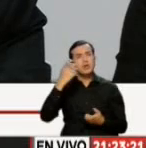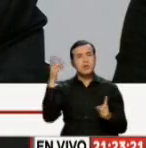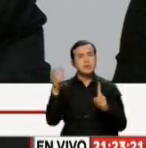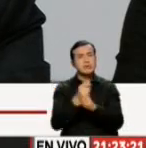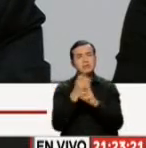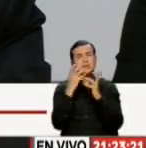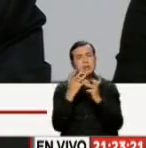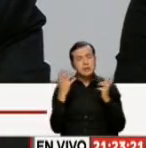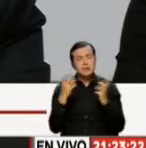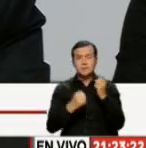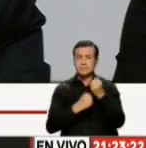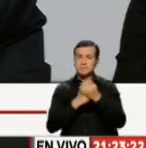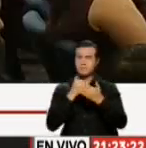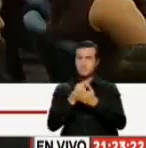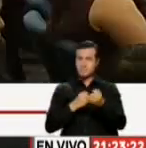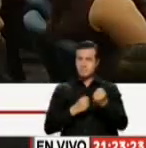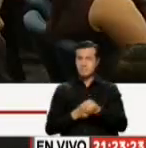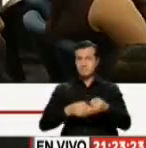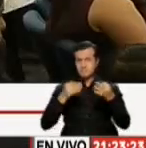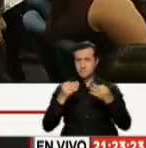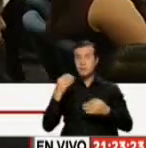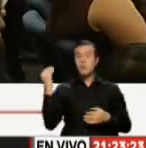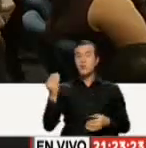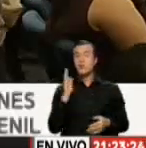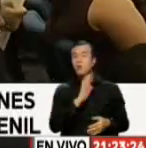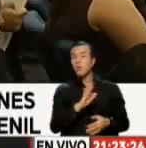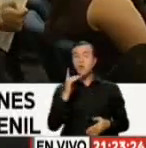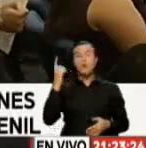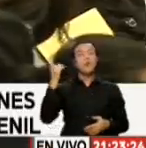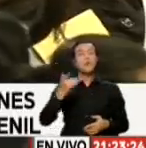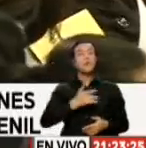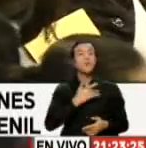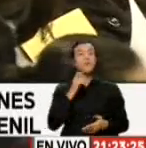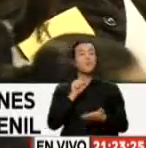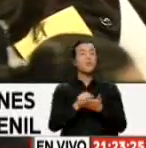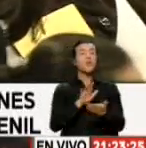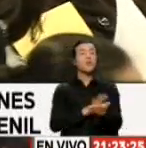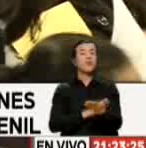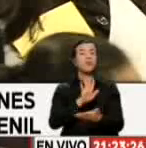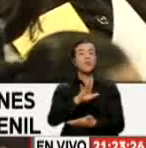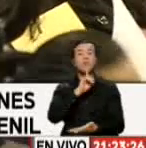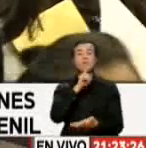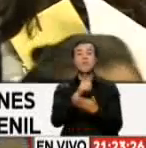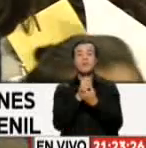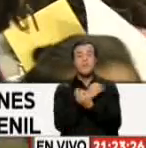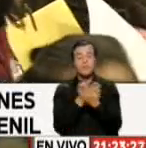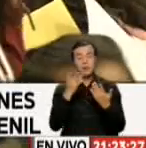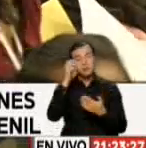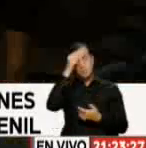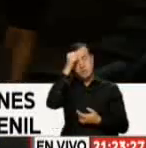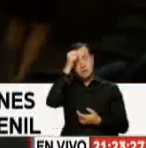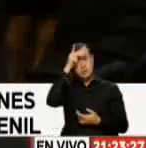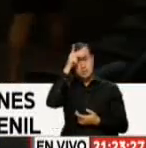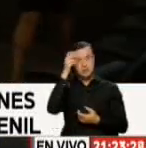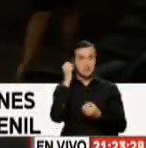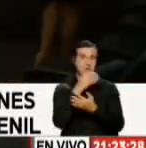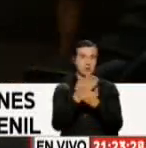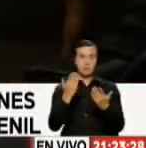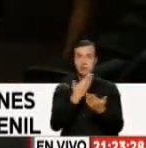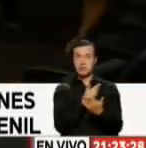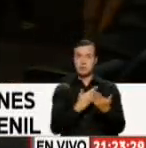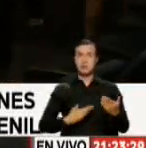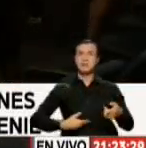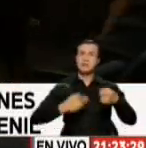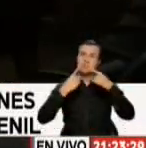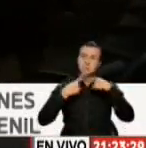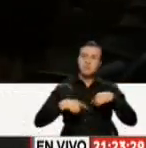país, podamos ayudarle. Entre los jóvenes hay expectativa por estos proyectos y dieron a conocer sus criterios. Nos dijo el presidente, o